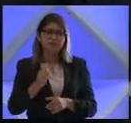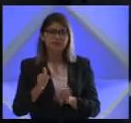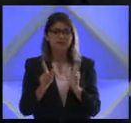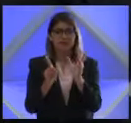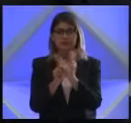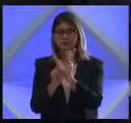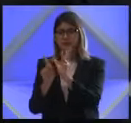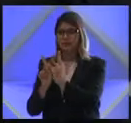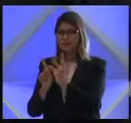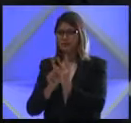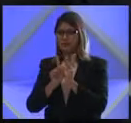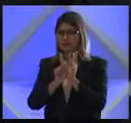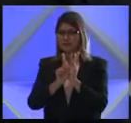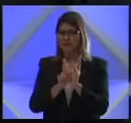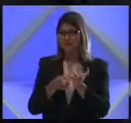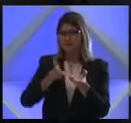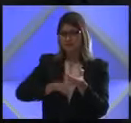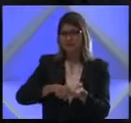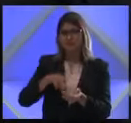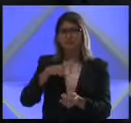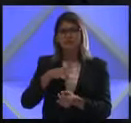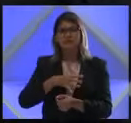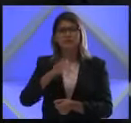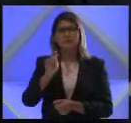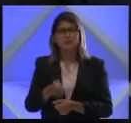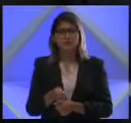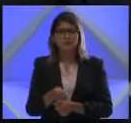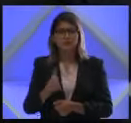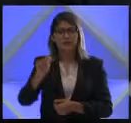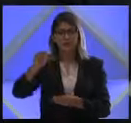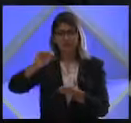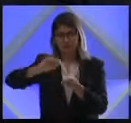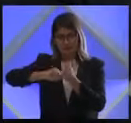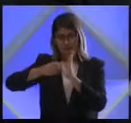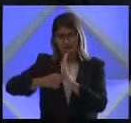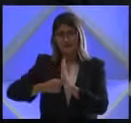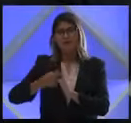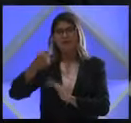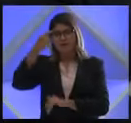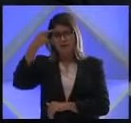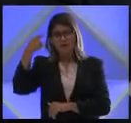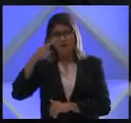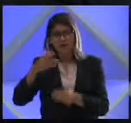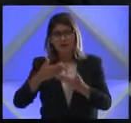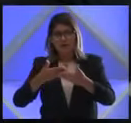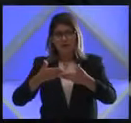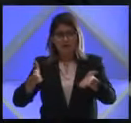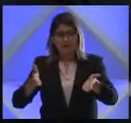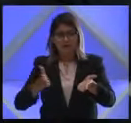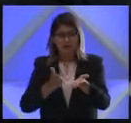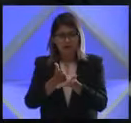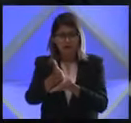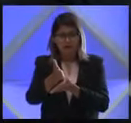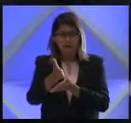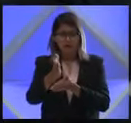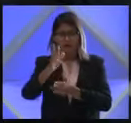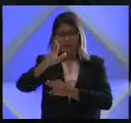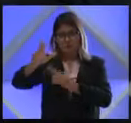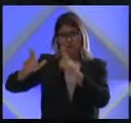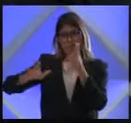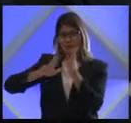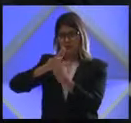que tienen la técnica de acceso espacial o sea